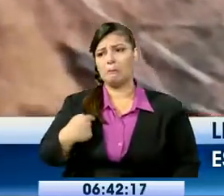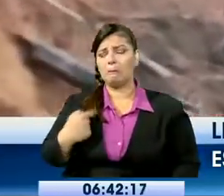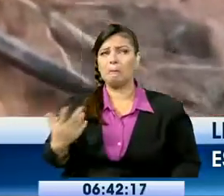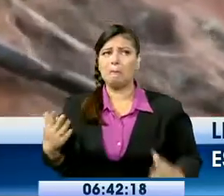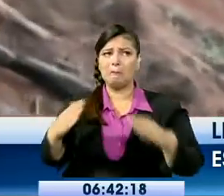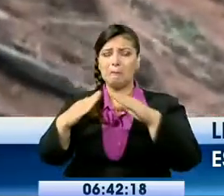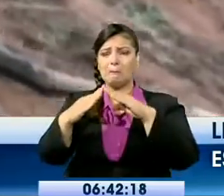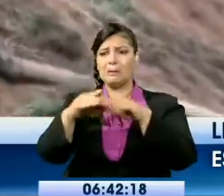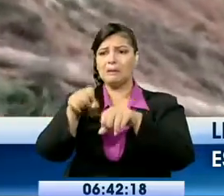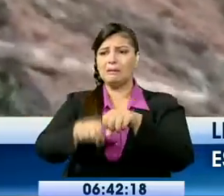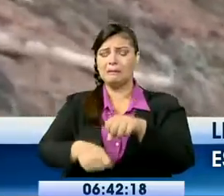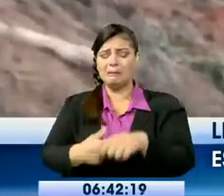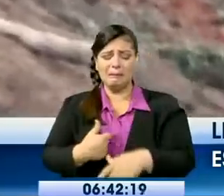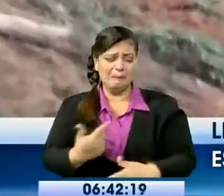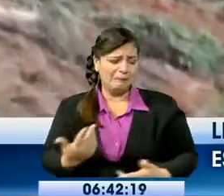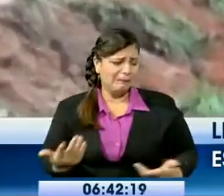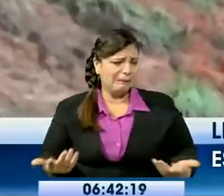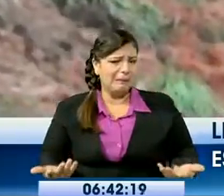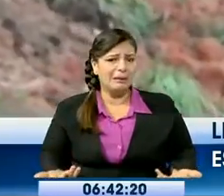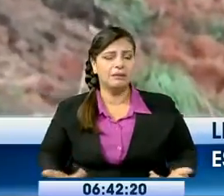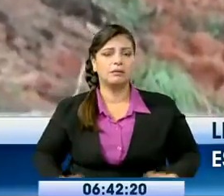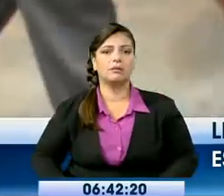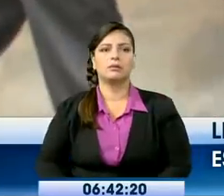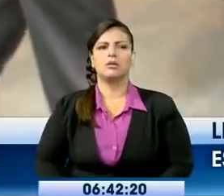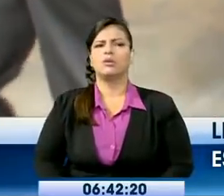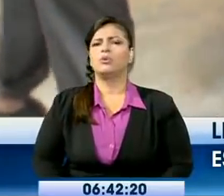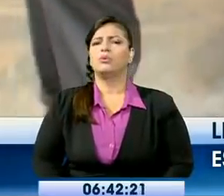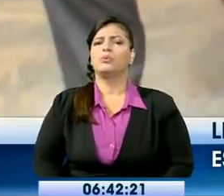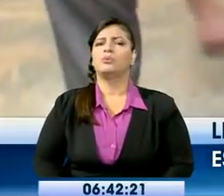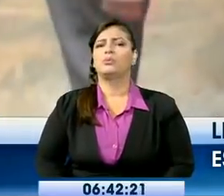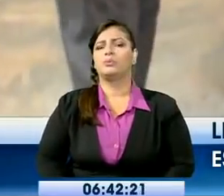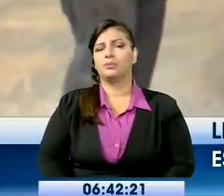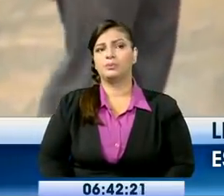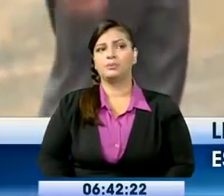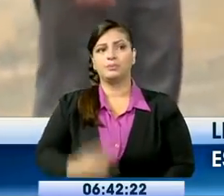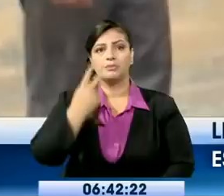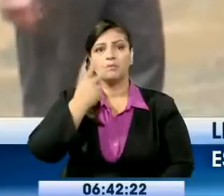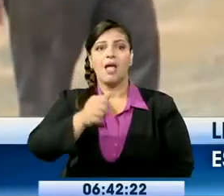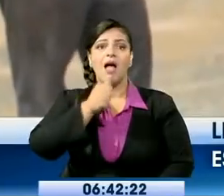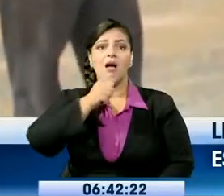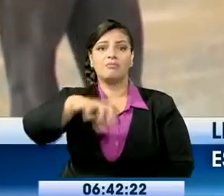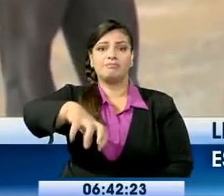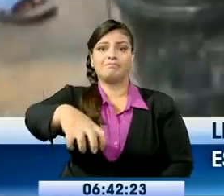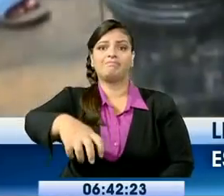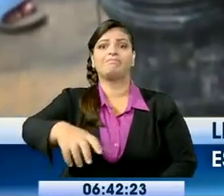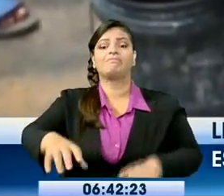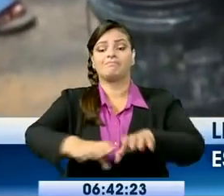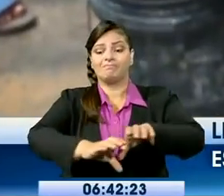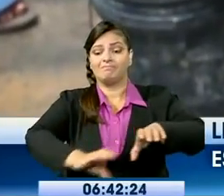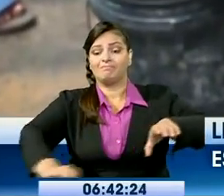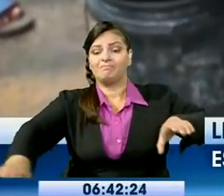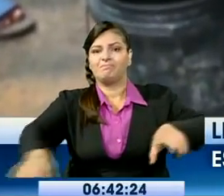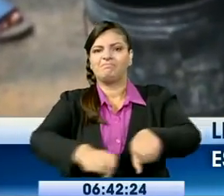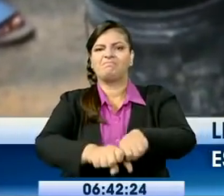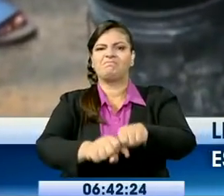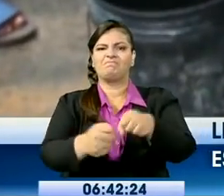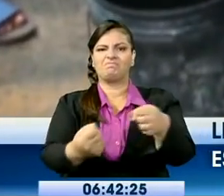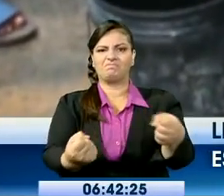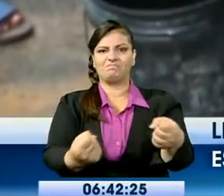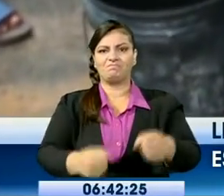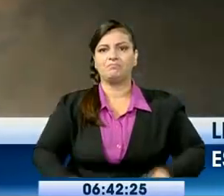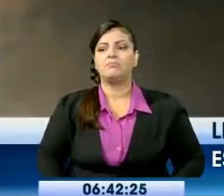también causaron daños en las tuberías de agua, por lo que alrededor de 2.000 habitantes de la parroquia se encuentran sin el líquido